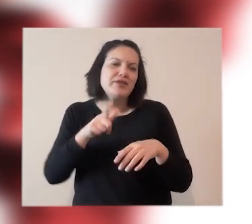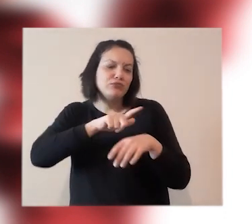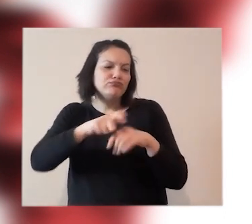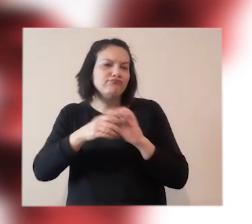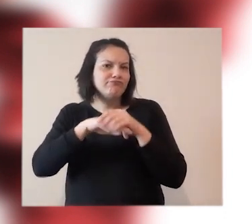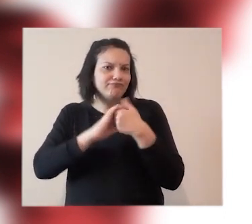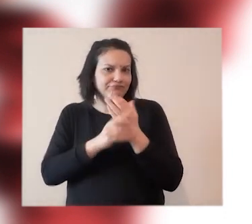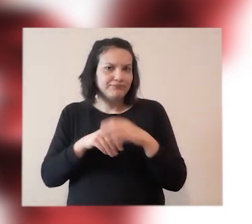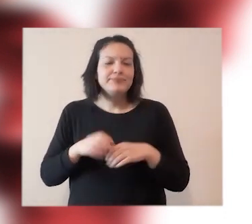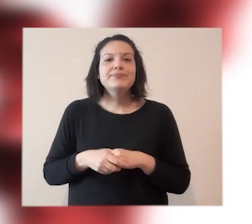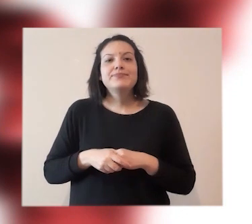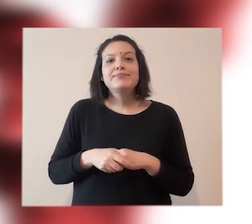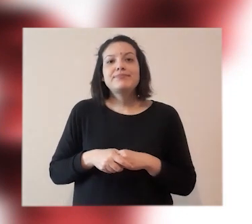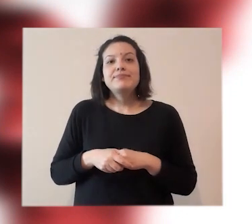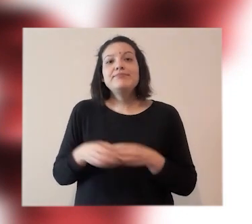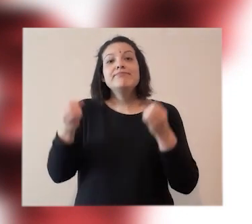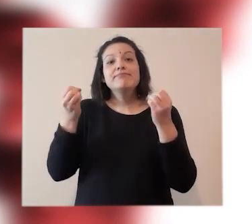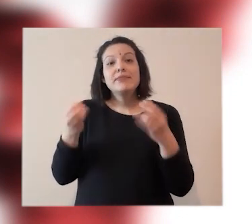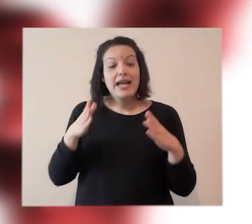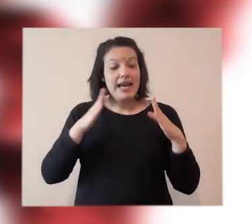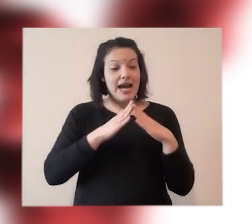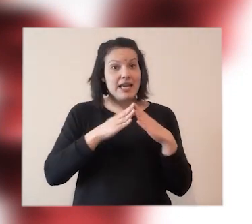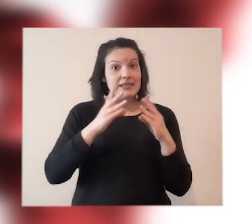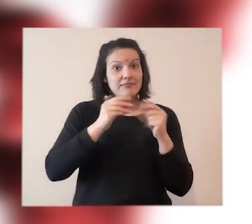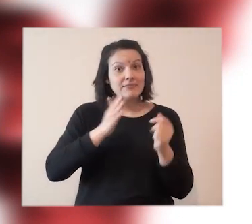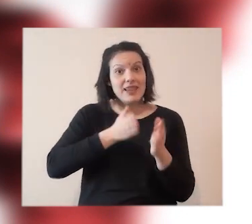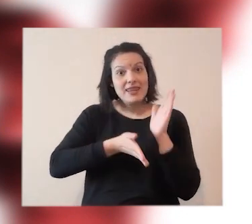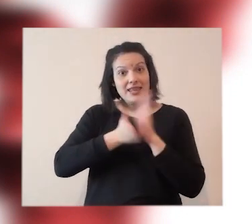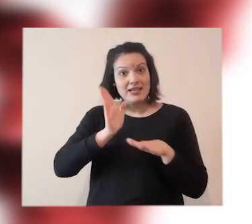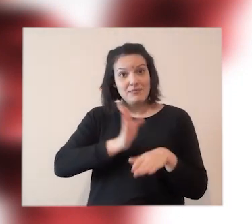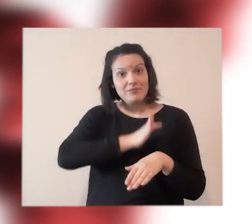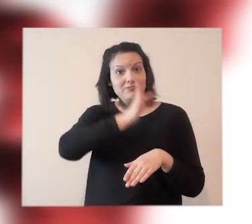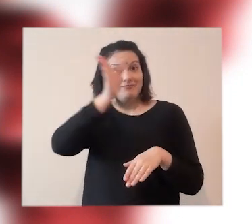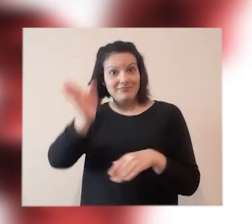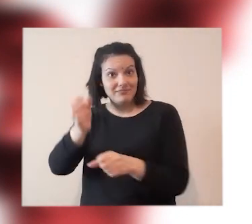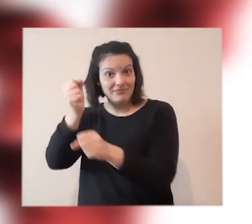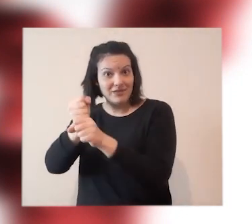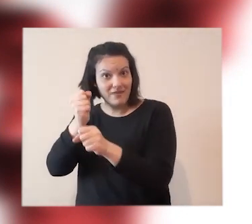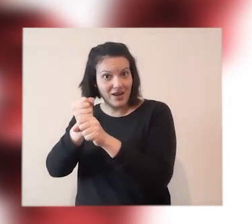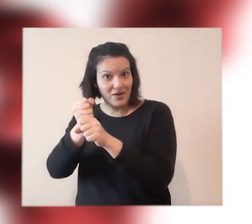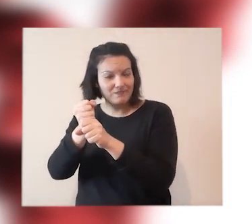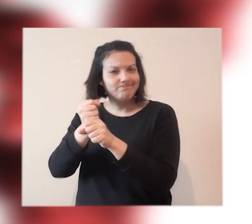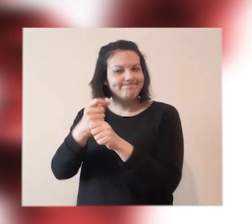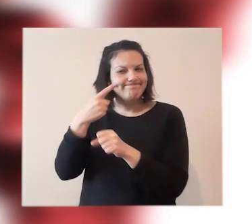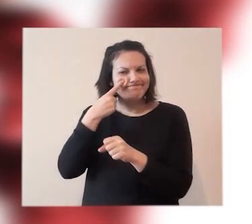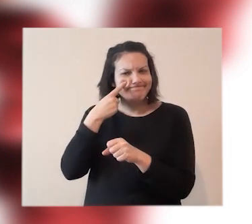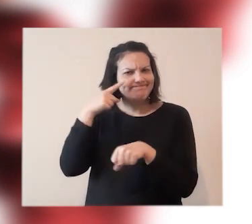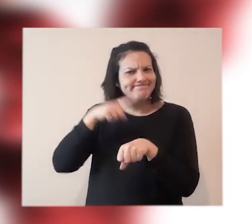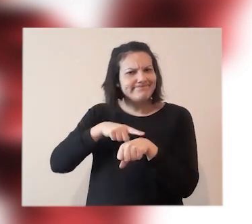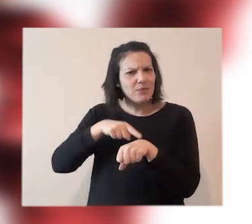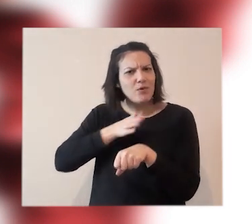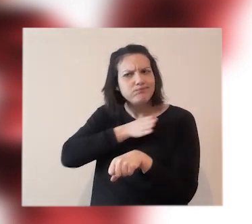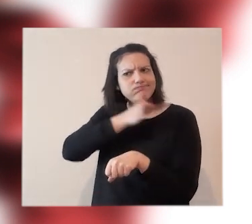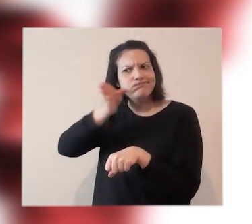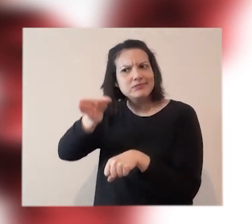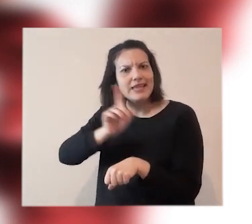Bien, ahora sí, una vez que salimos de nuestras casas, tenemos que evaluar qué cosas son las que tenemos que hacer durante el